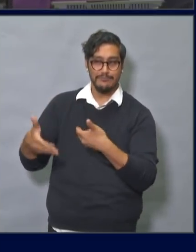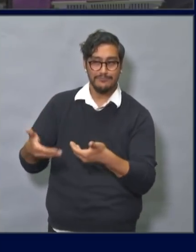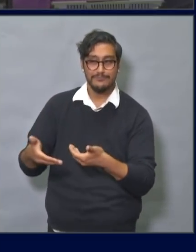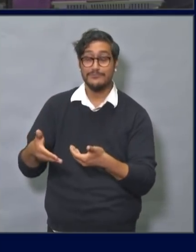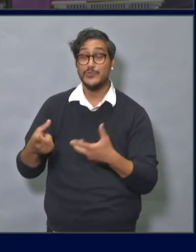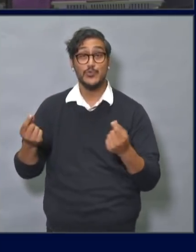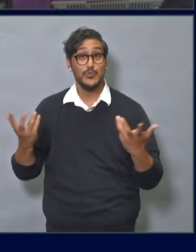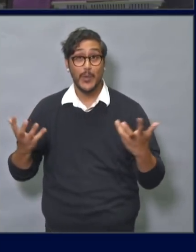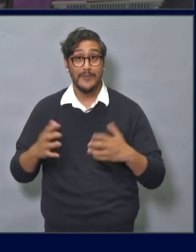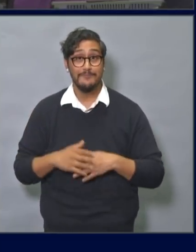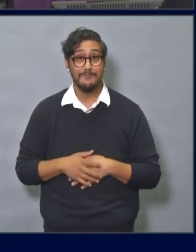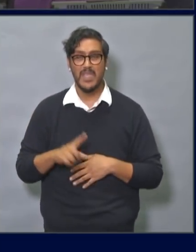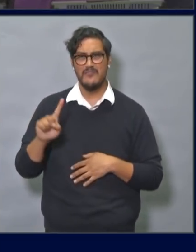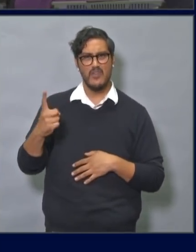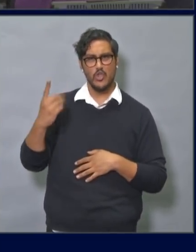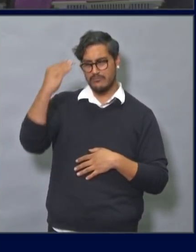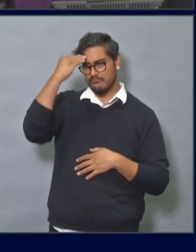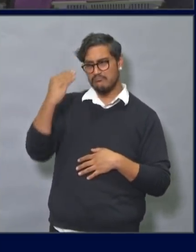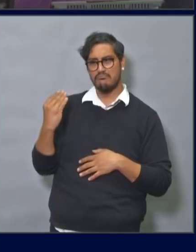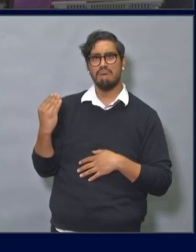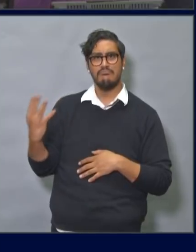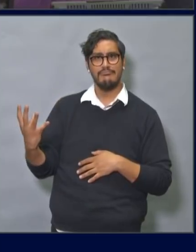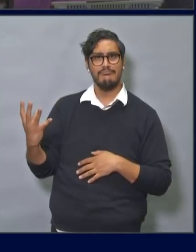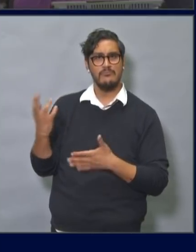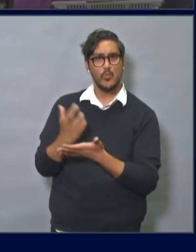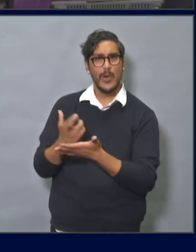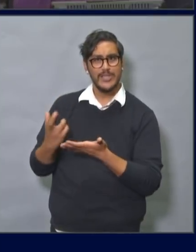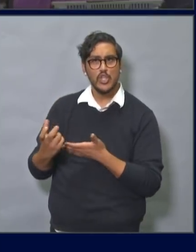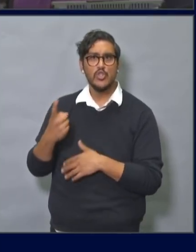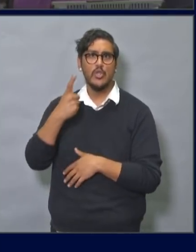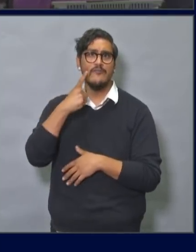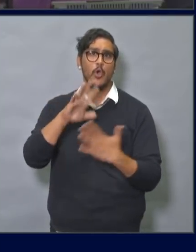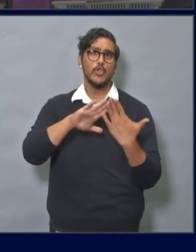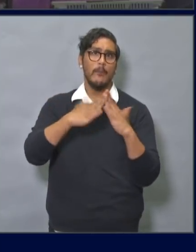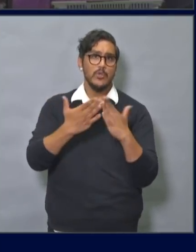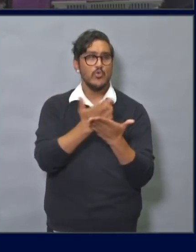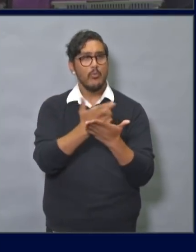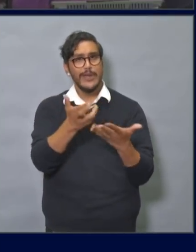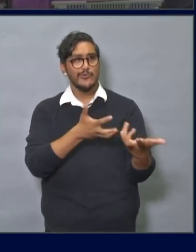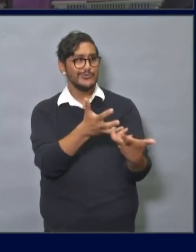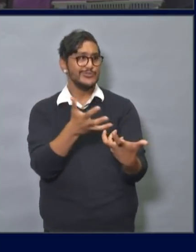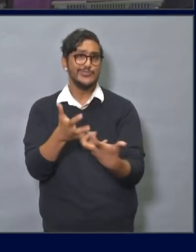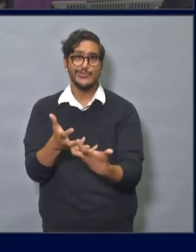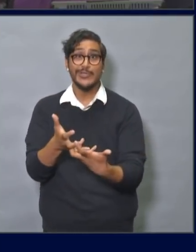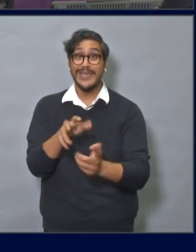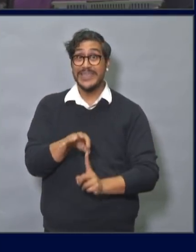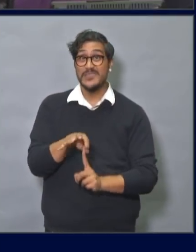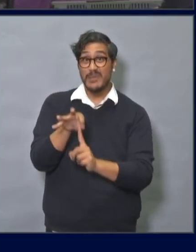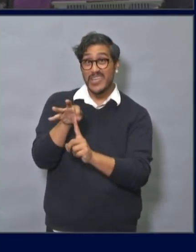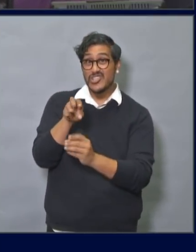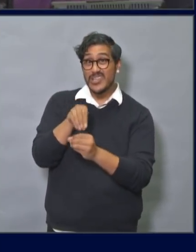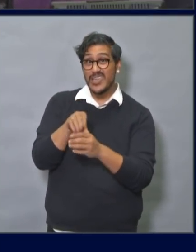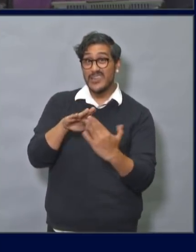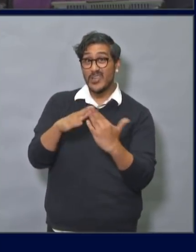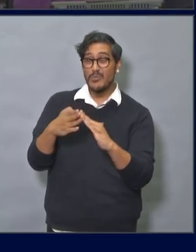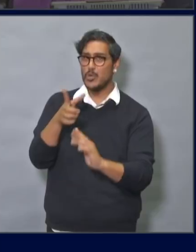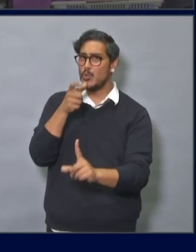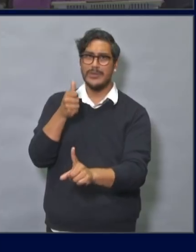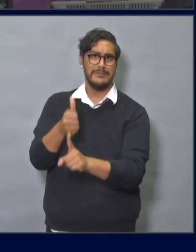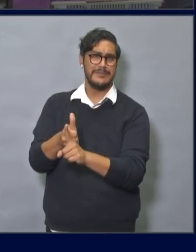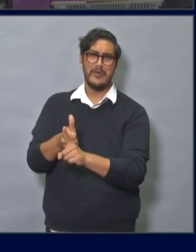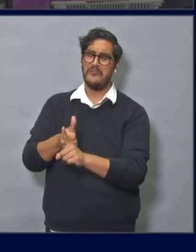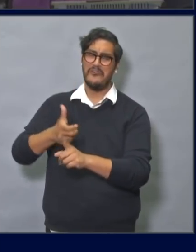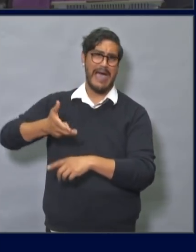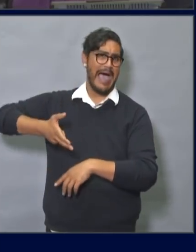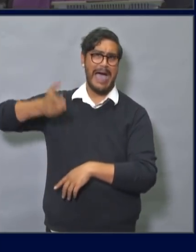Primero, proporcionar recursos para organizaciones comunitarias, particularmente en las comunidades más afectadas,